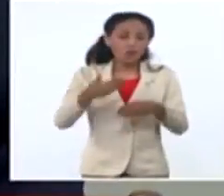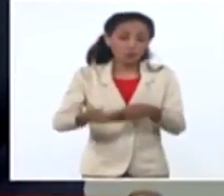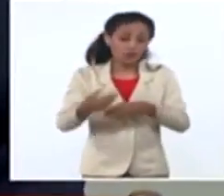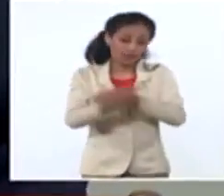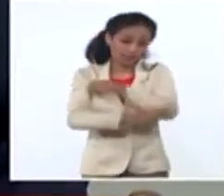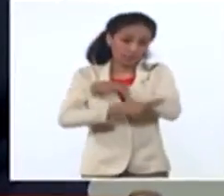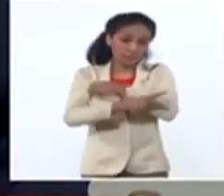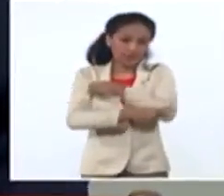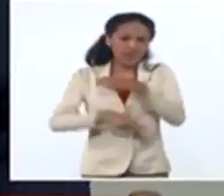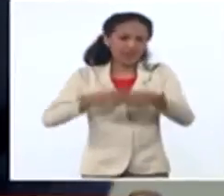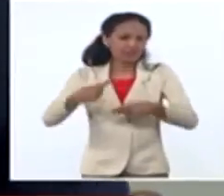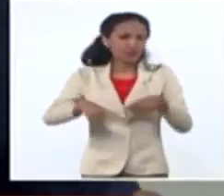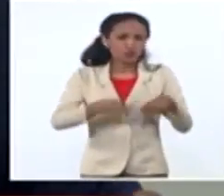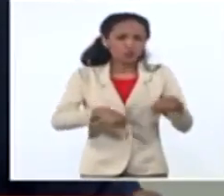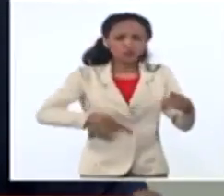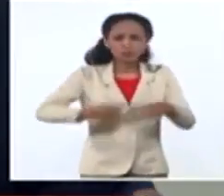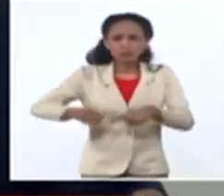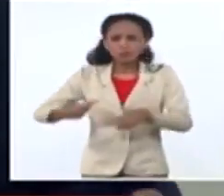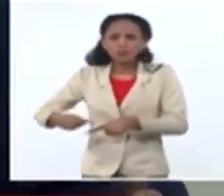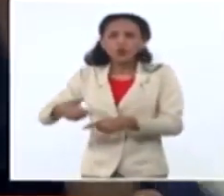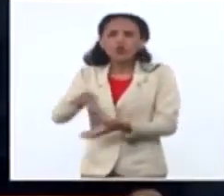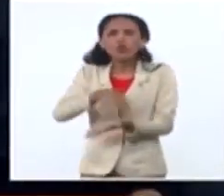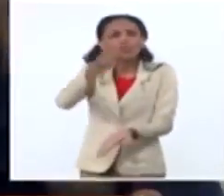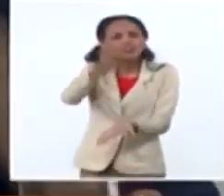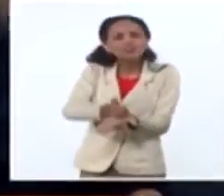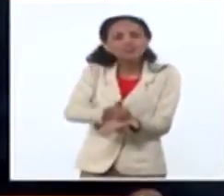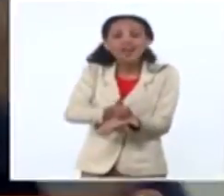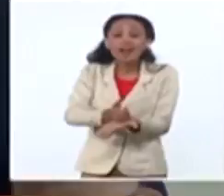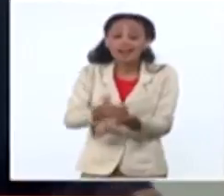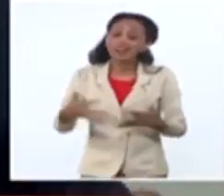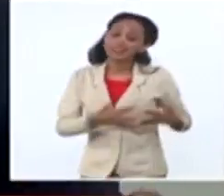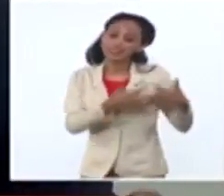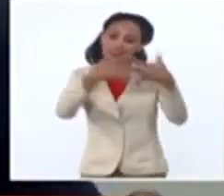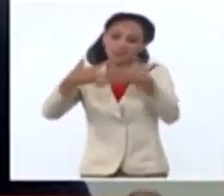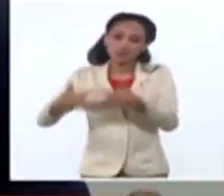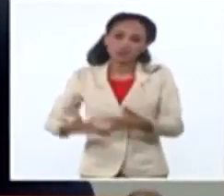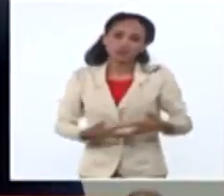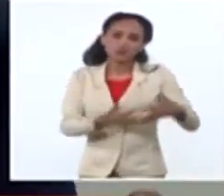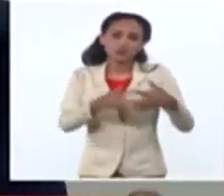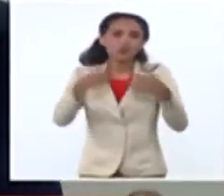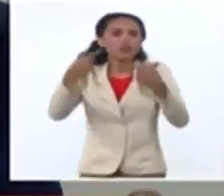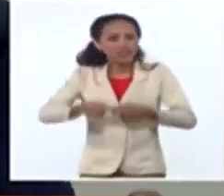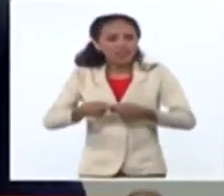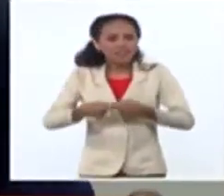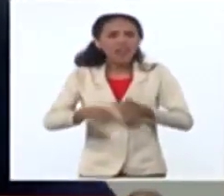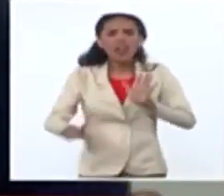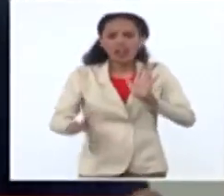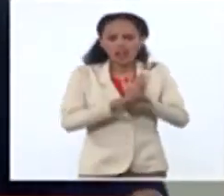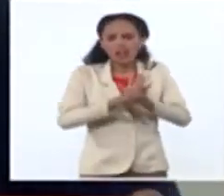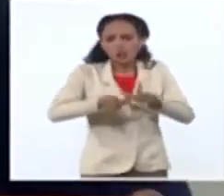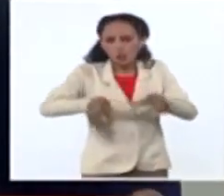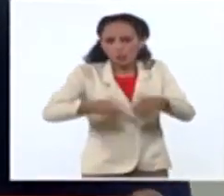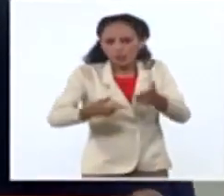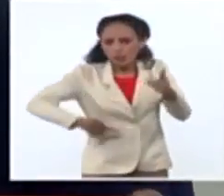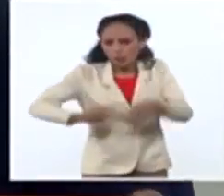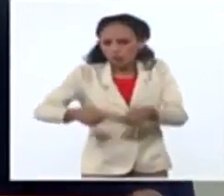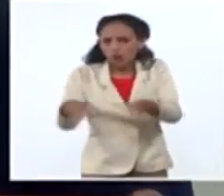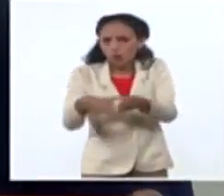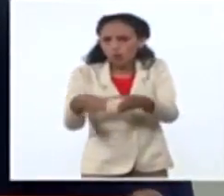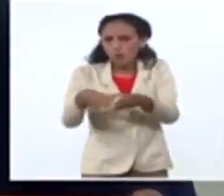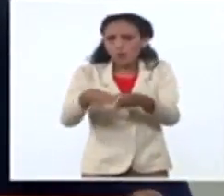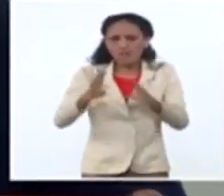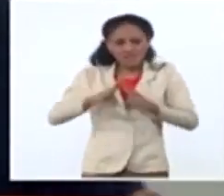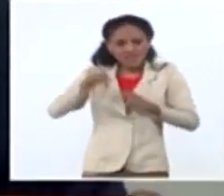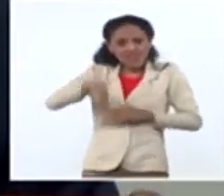y que radican en Miami, se apliquen las leyes norteamericanas contra la instigación